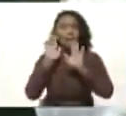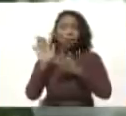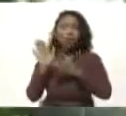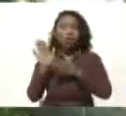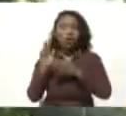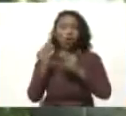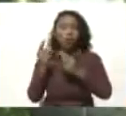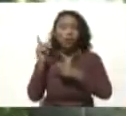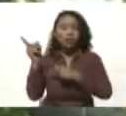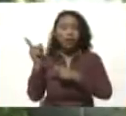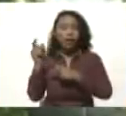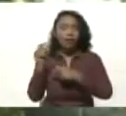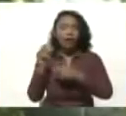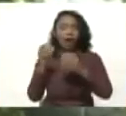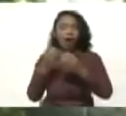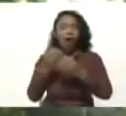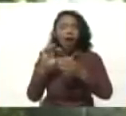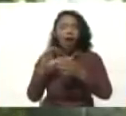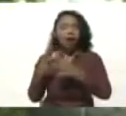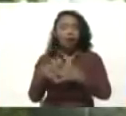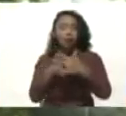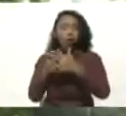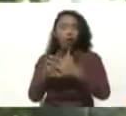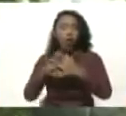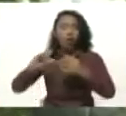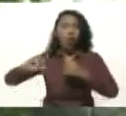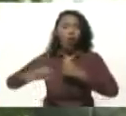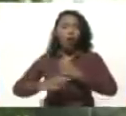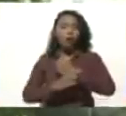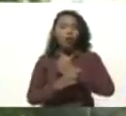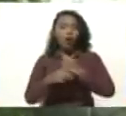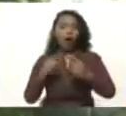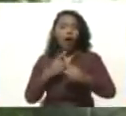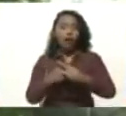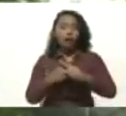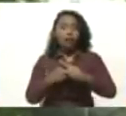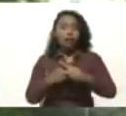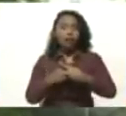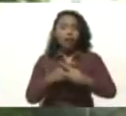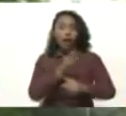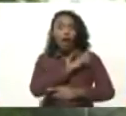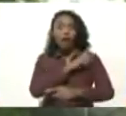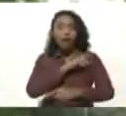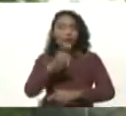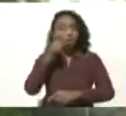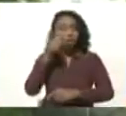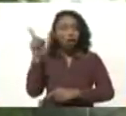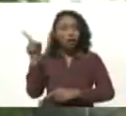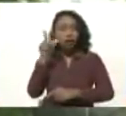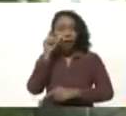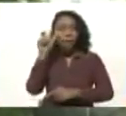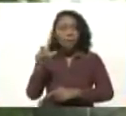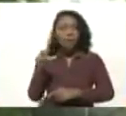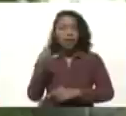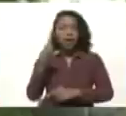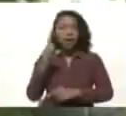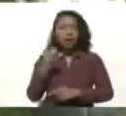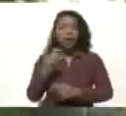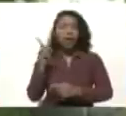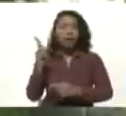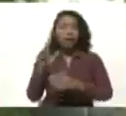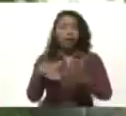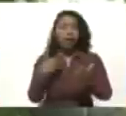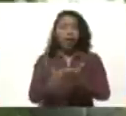USA. Juan Guaidó y el ex jefe de seguridad de Narnia, Ivan Simonovic, hasta que la